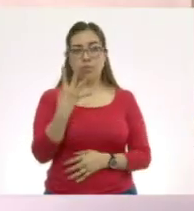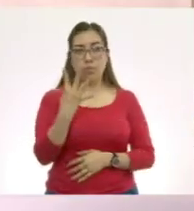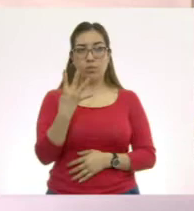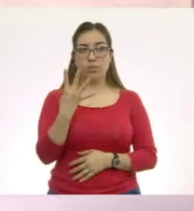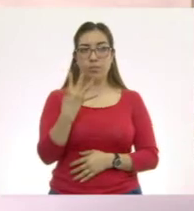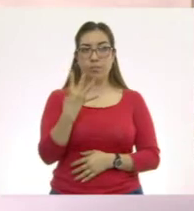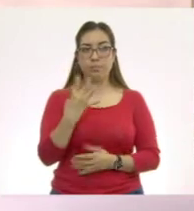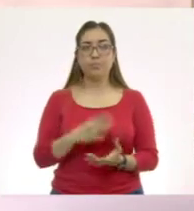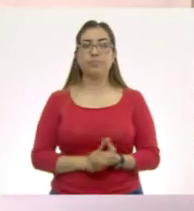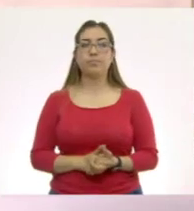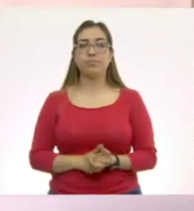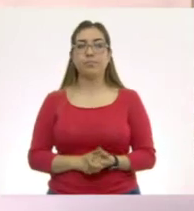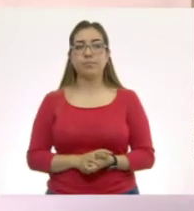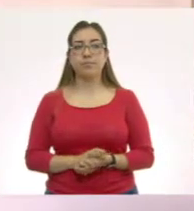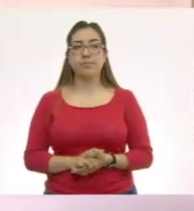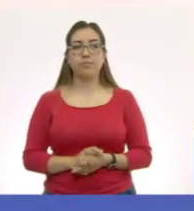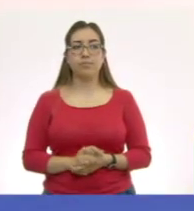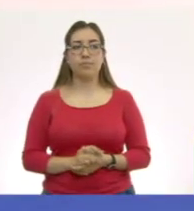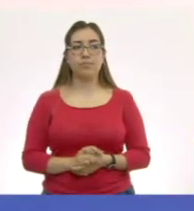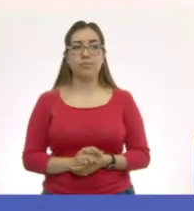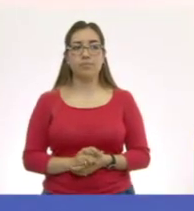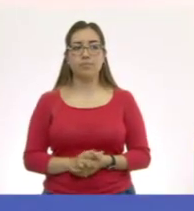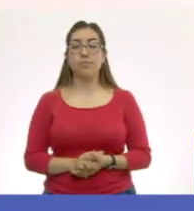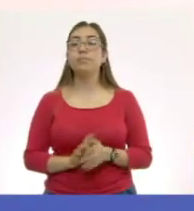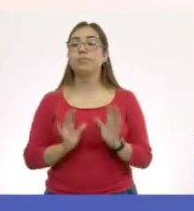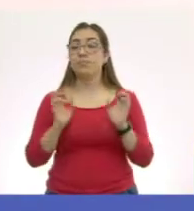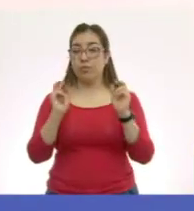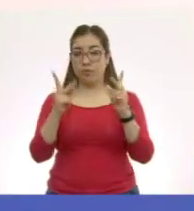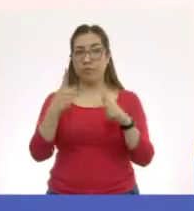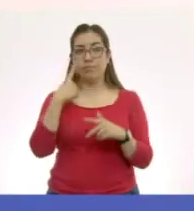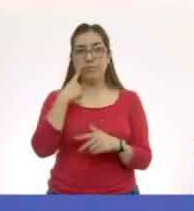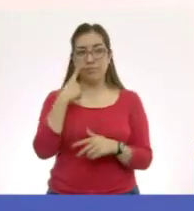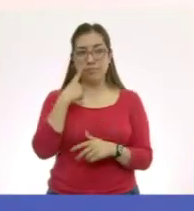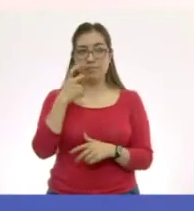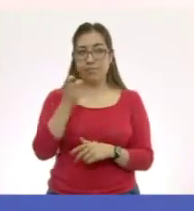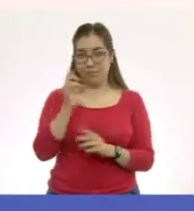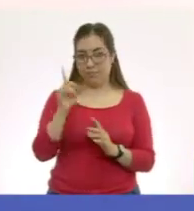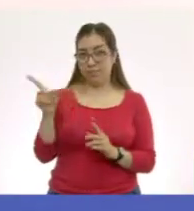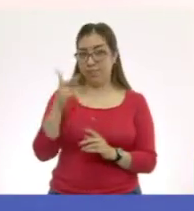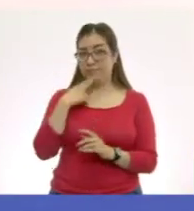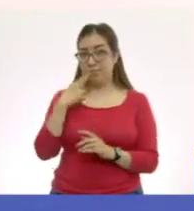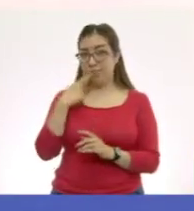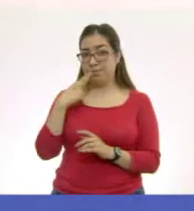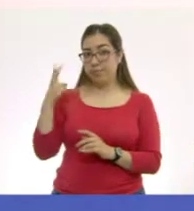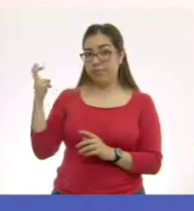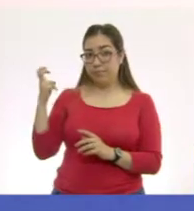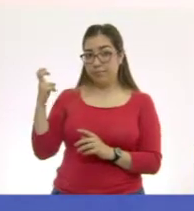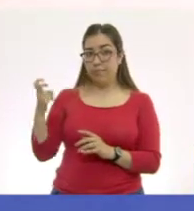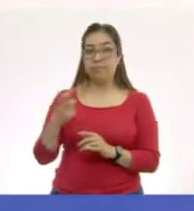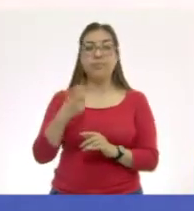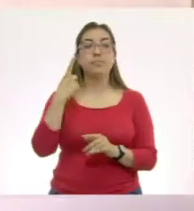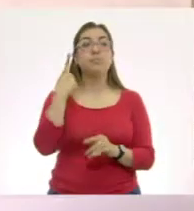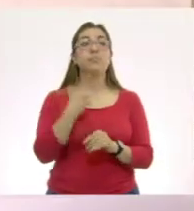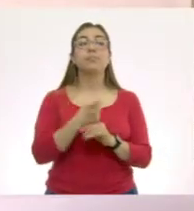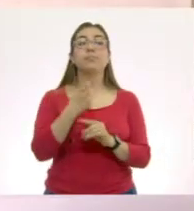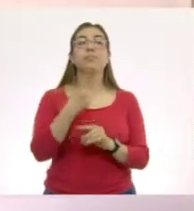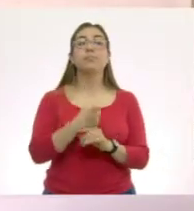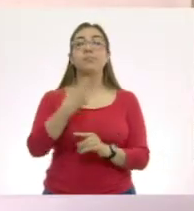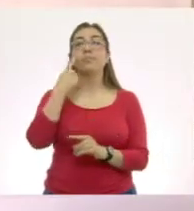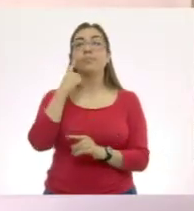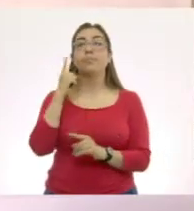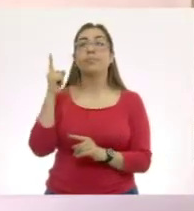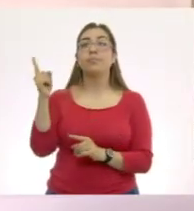4 veces. 4 veces. Aquí está. Ok, fíjate entonces, como vamos a utilizar este tablero, primero lo que vamos a hacer es